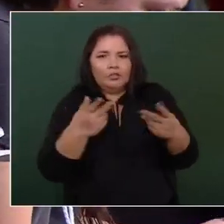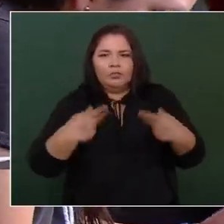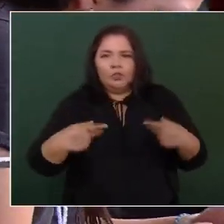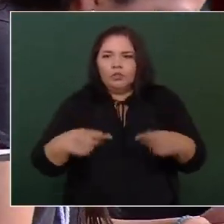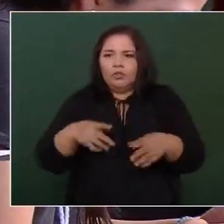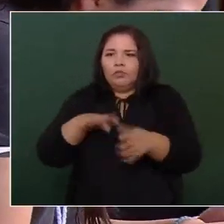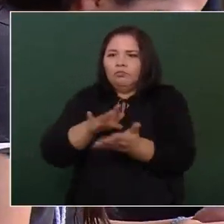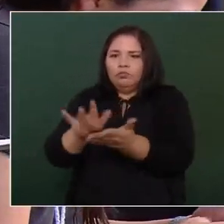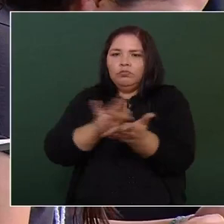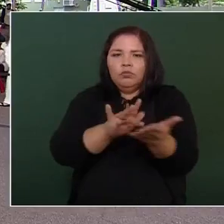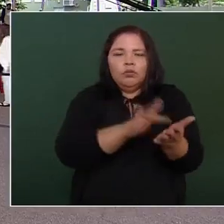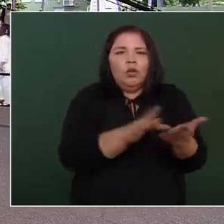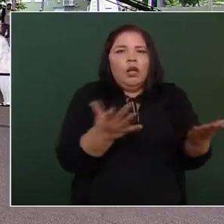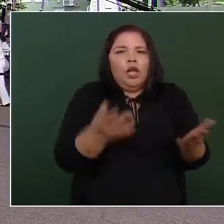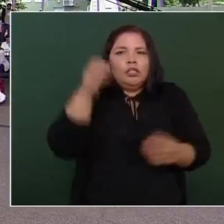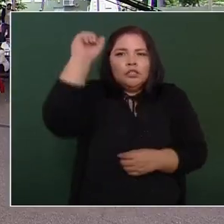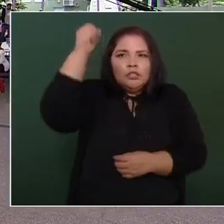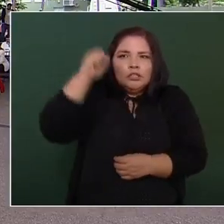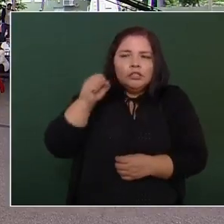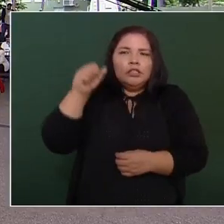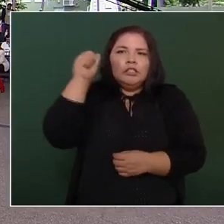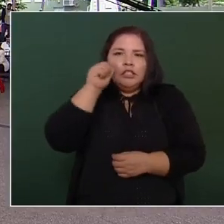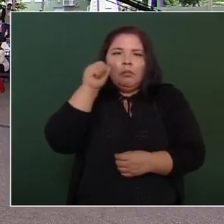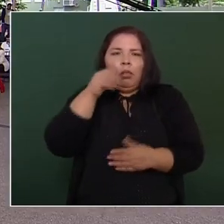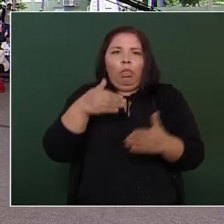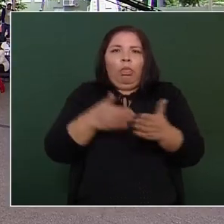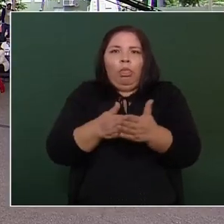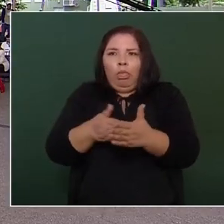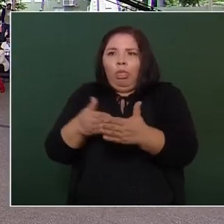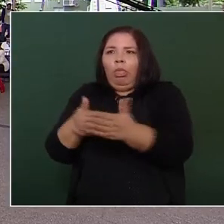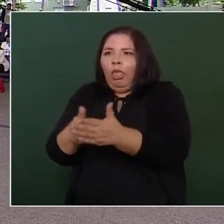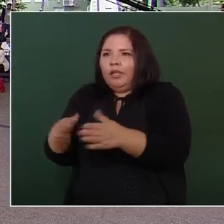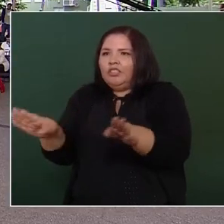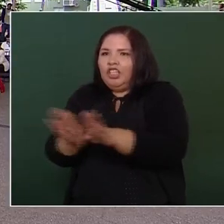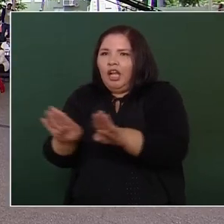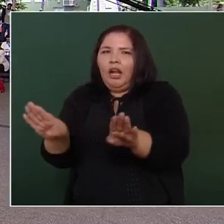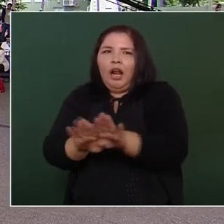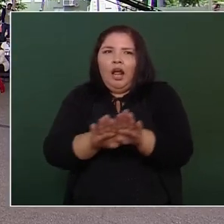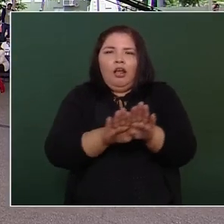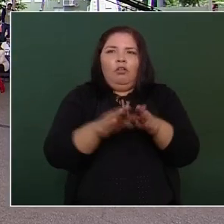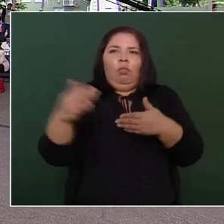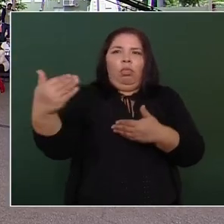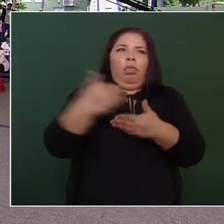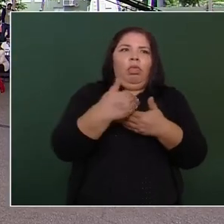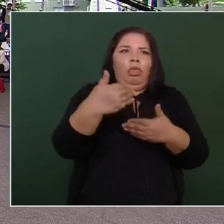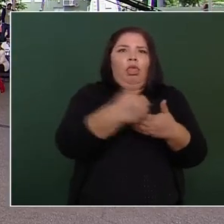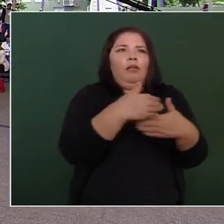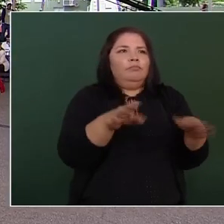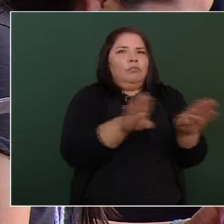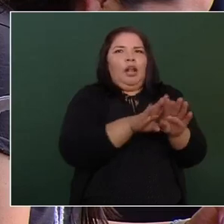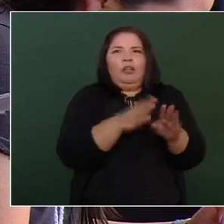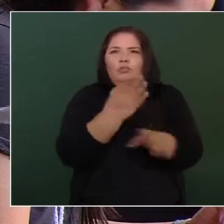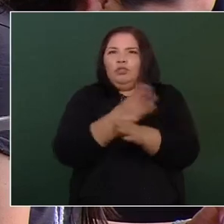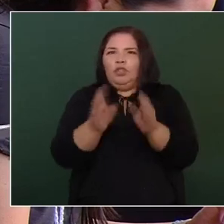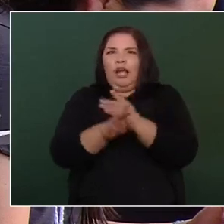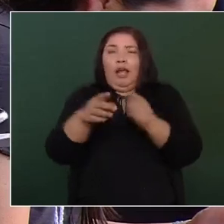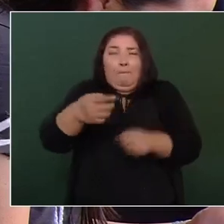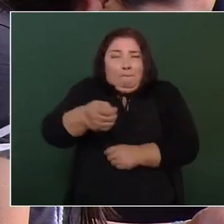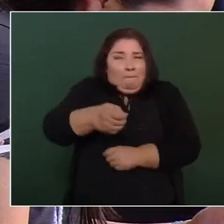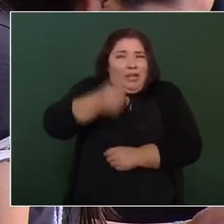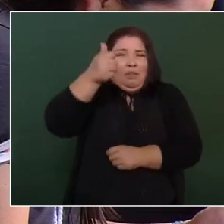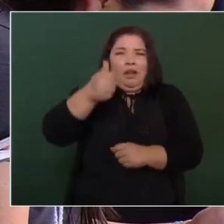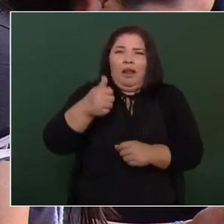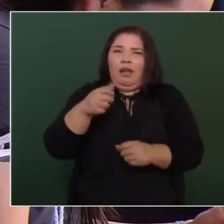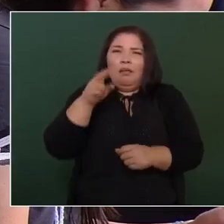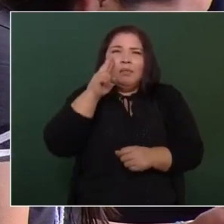gente y la sociedad. Sinaloa siempre ha estado atorado, cerrado a las puertas a la comercialización, cerrado a muchas cosas. Es la primera vez que se